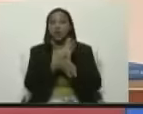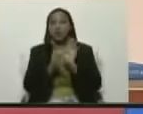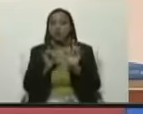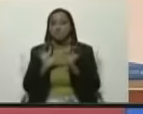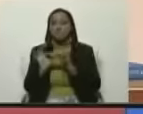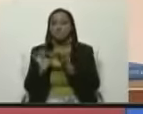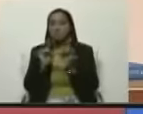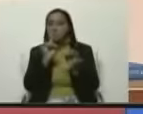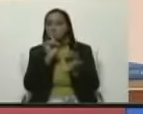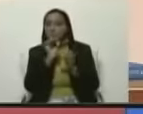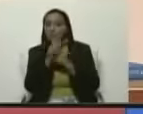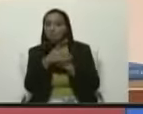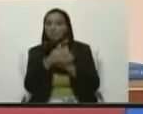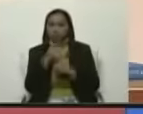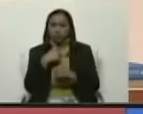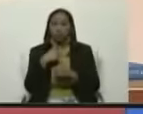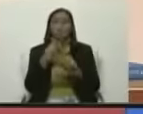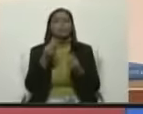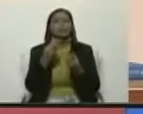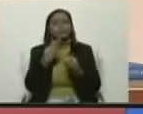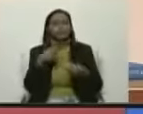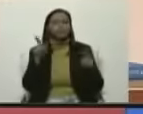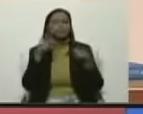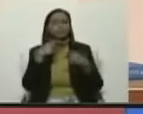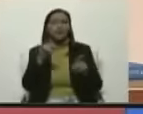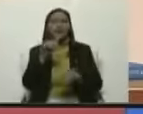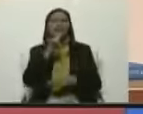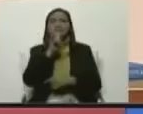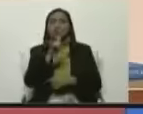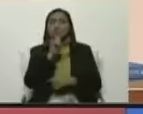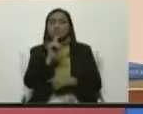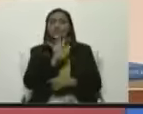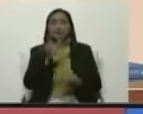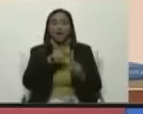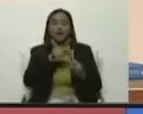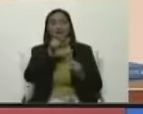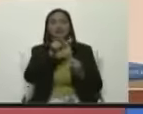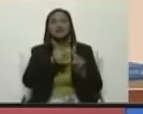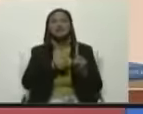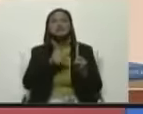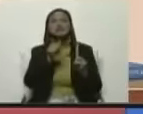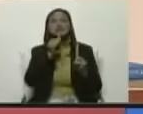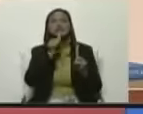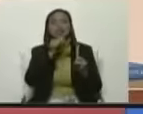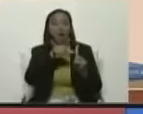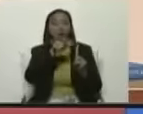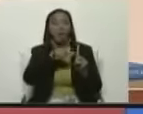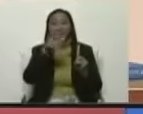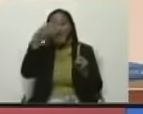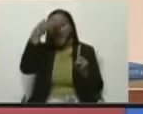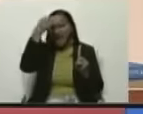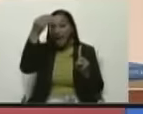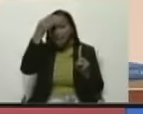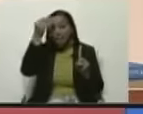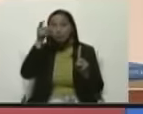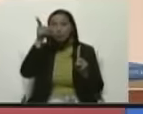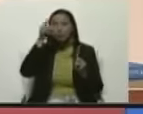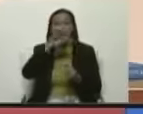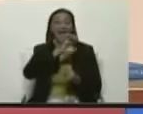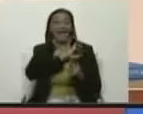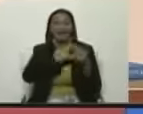Nosotros lo hemos dicho, yo lo he dicho en varias ocasiones. Ese señor se acostumbró a matar gente en El Salvador. No le importan los muertos aquí en